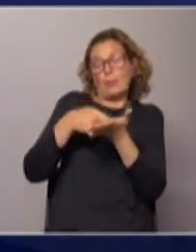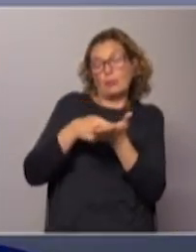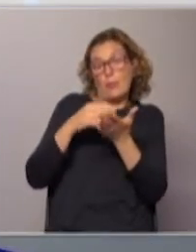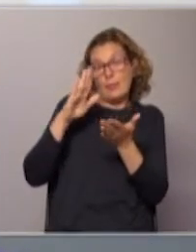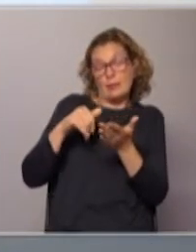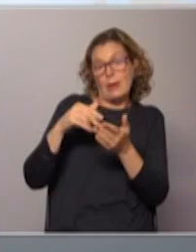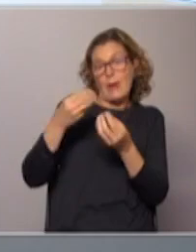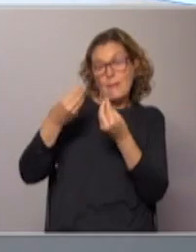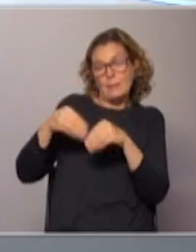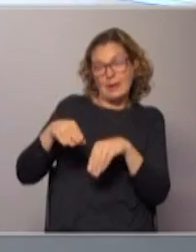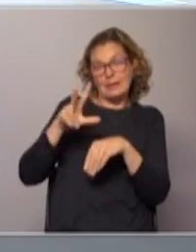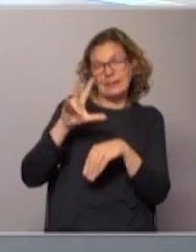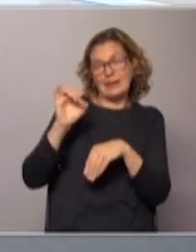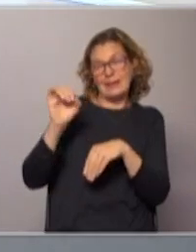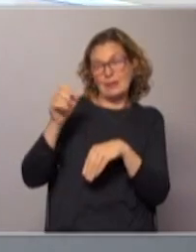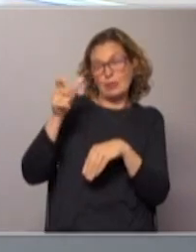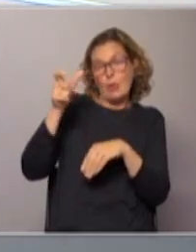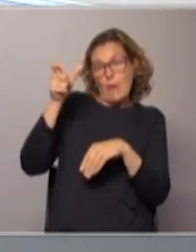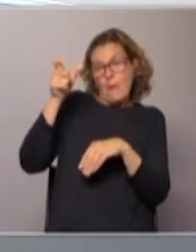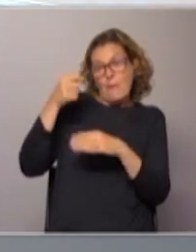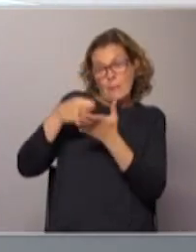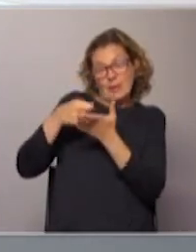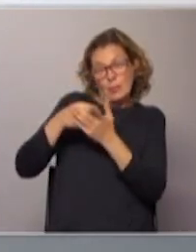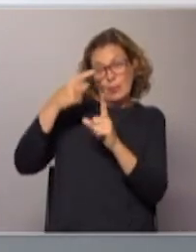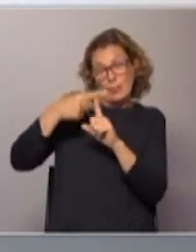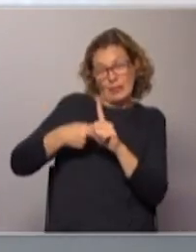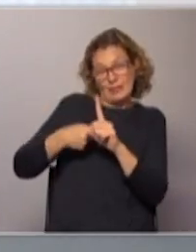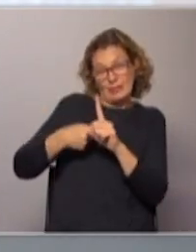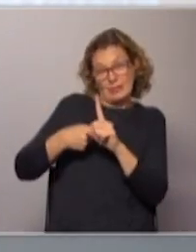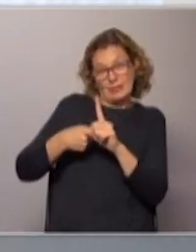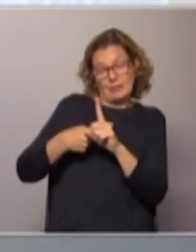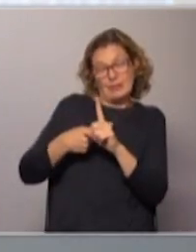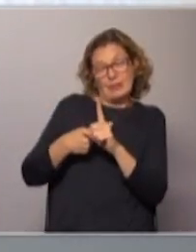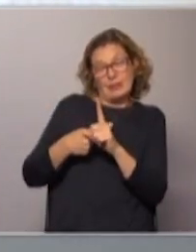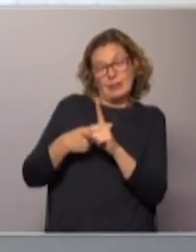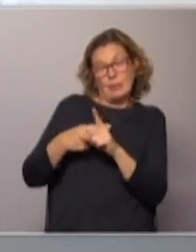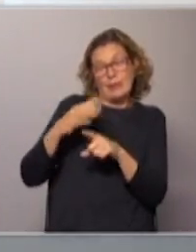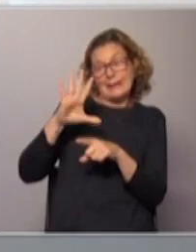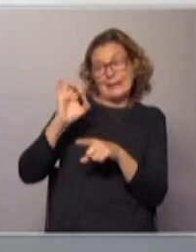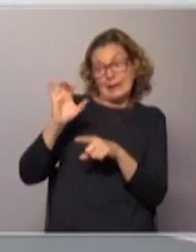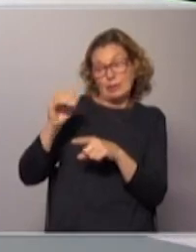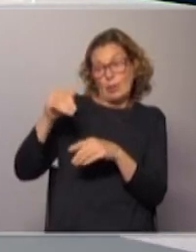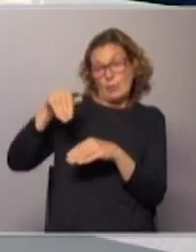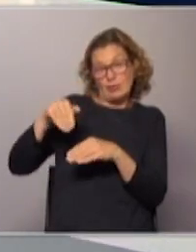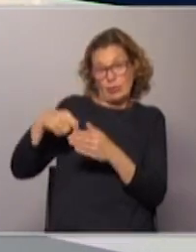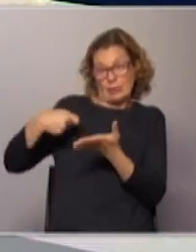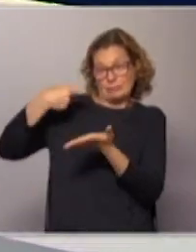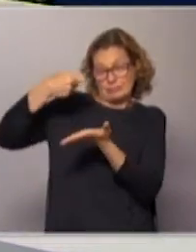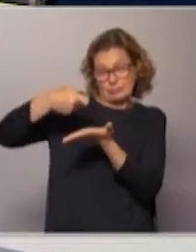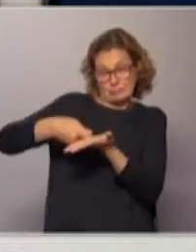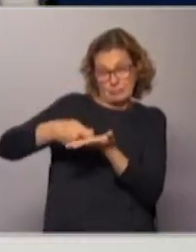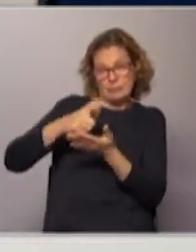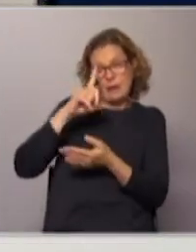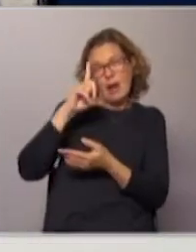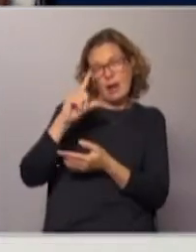300 pesos por usuario y por mes del 19 al 21 bueno hay 500 millones que se destinan as obviamente está